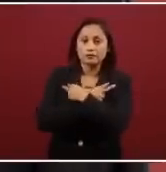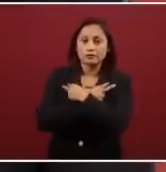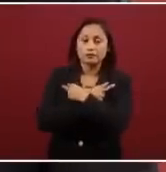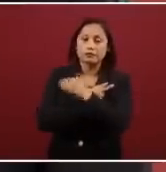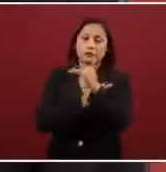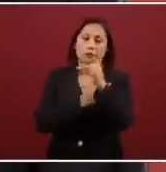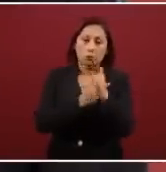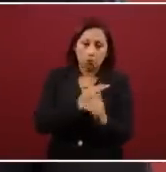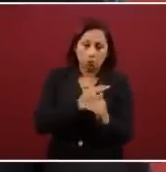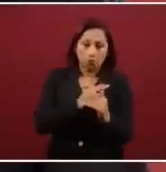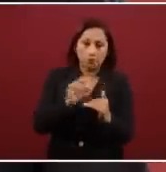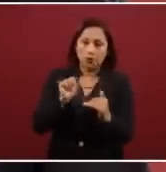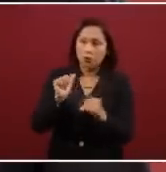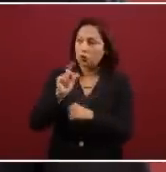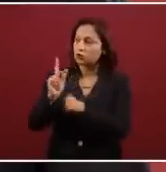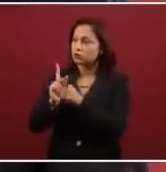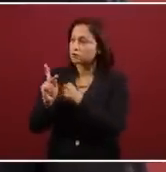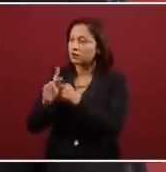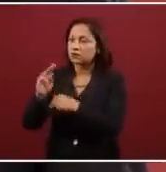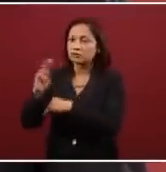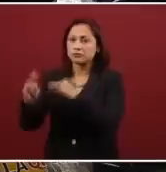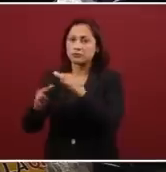la media mundial.